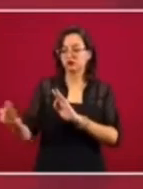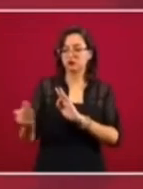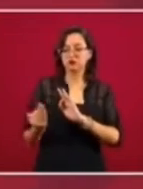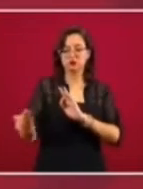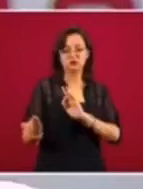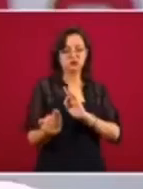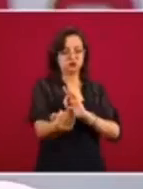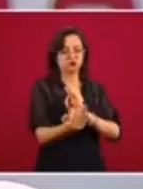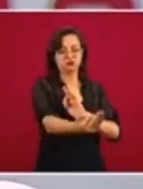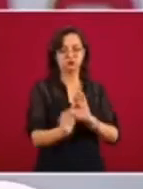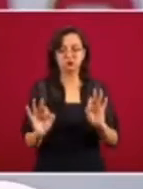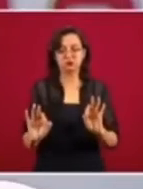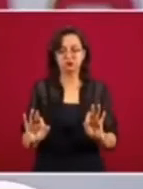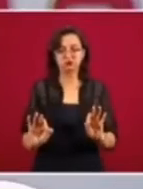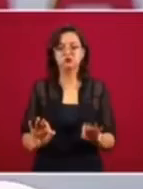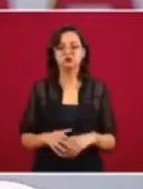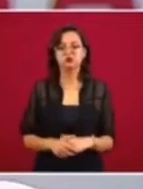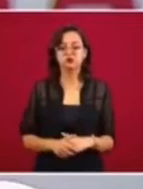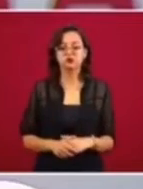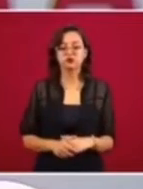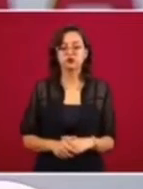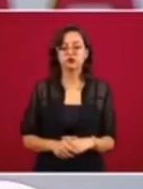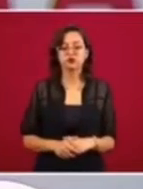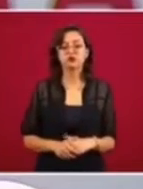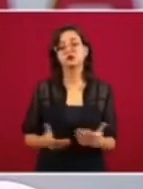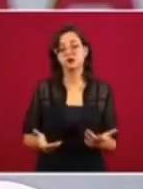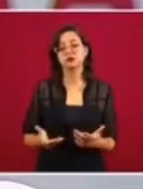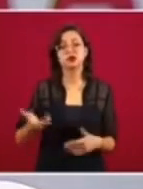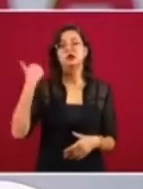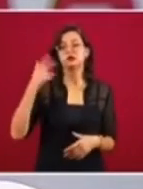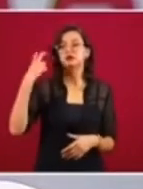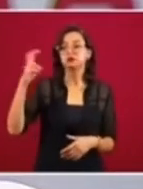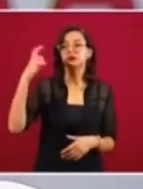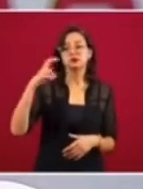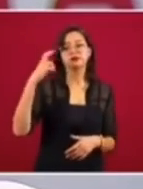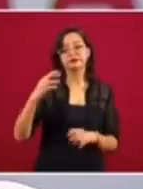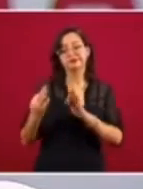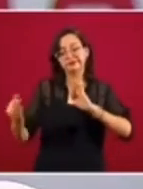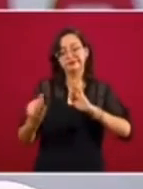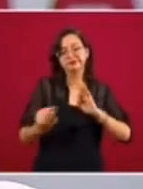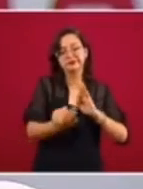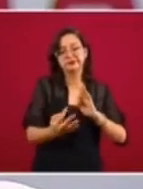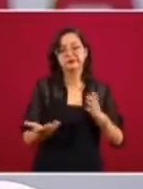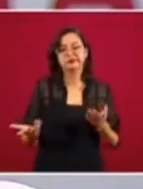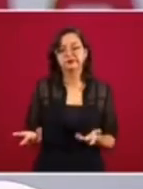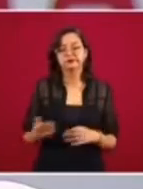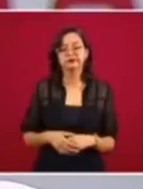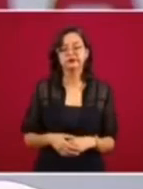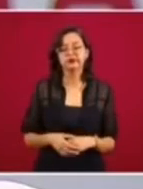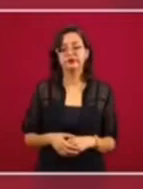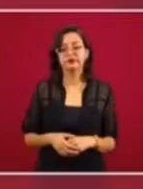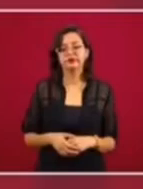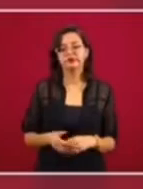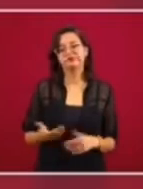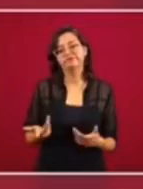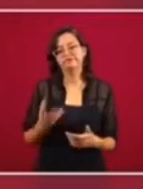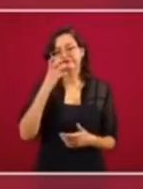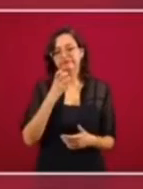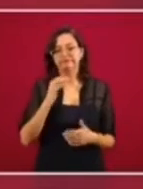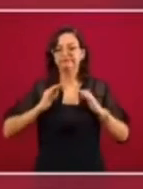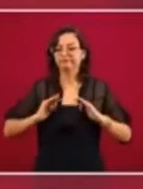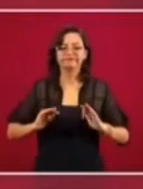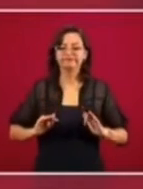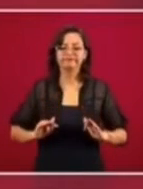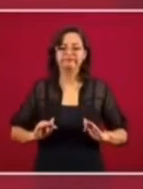distancia adecuada. Lo empecé a hacer hasta en las giras, que es, por cierto, muy pues incómodo,